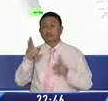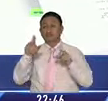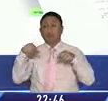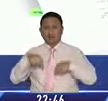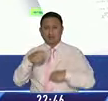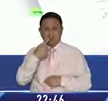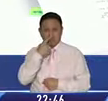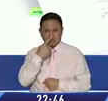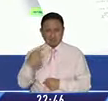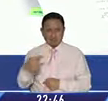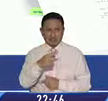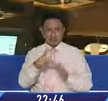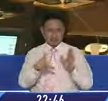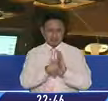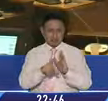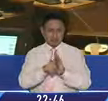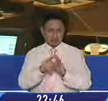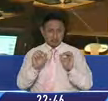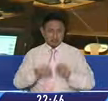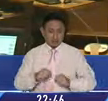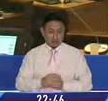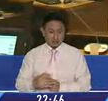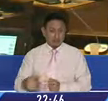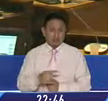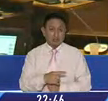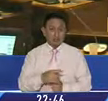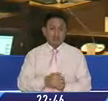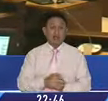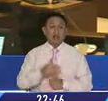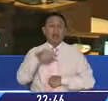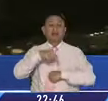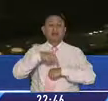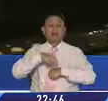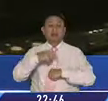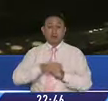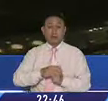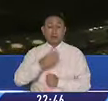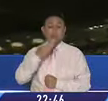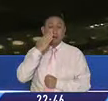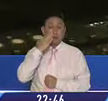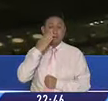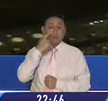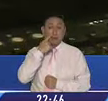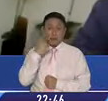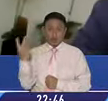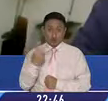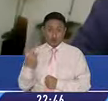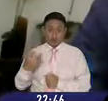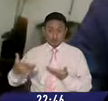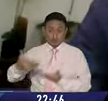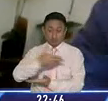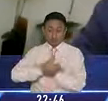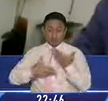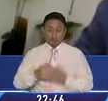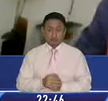la atención en esta ley es la posibilidad de compartir el tiempo de maternidad y lactancia entre la pareja. Se